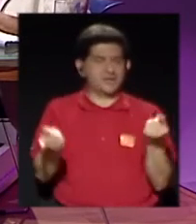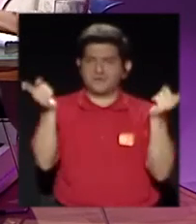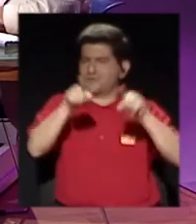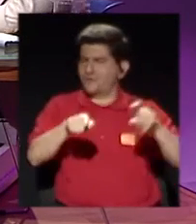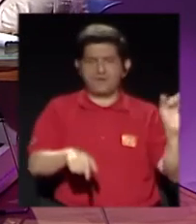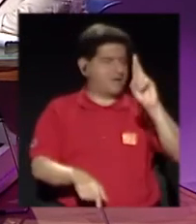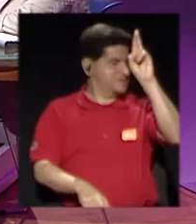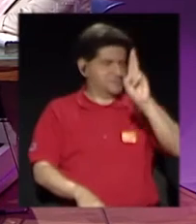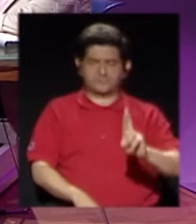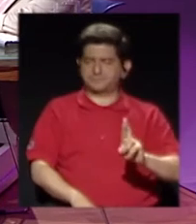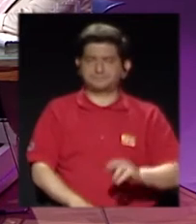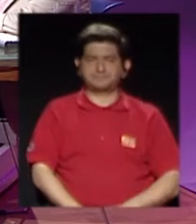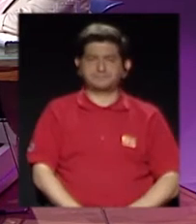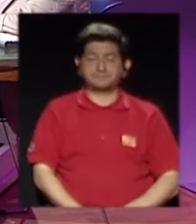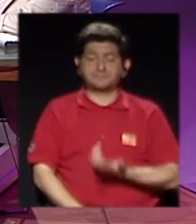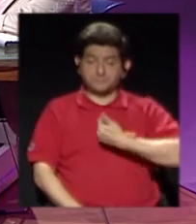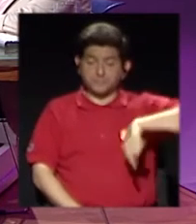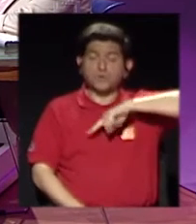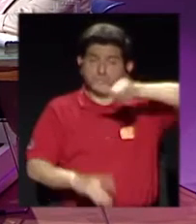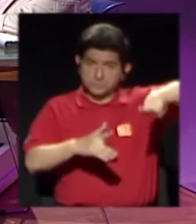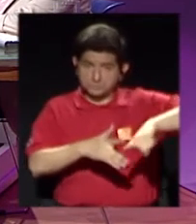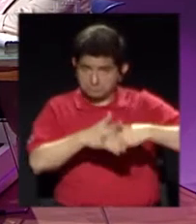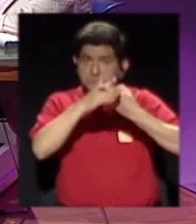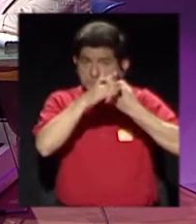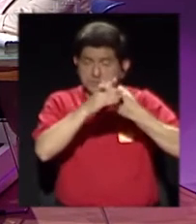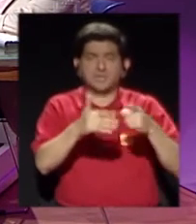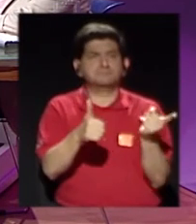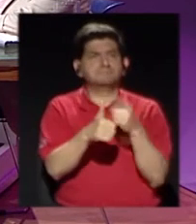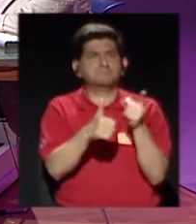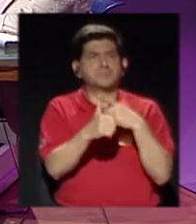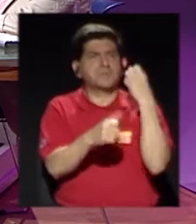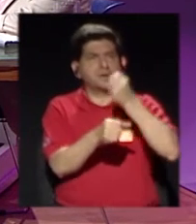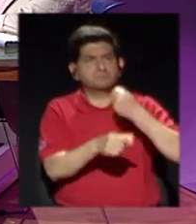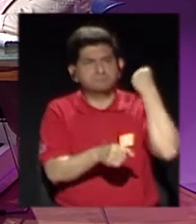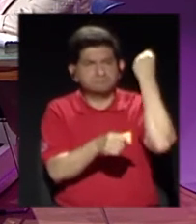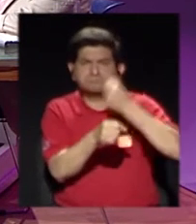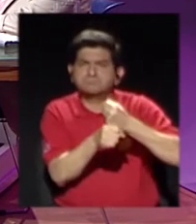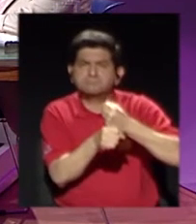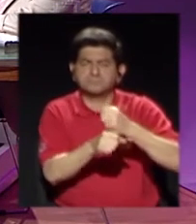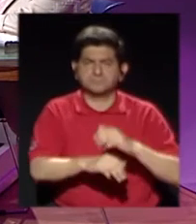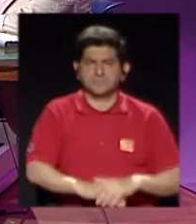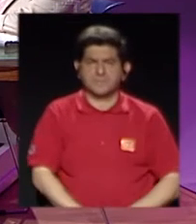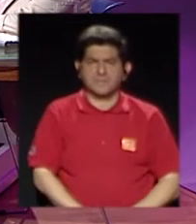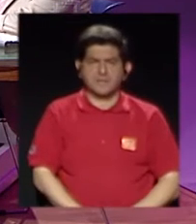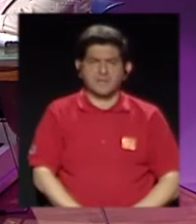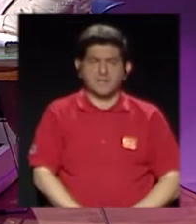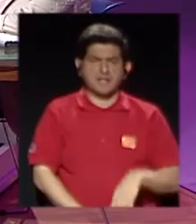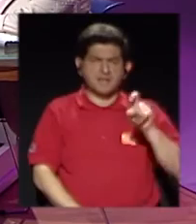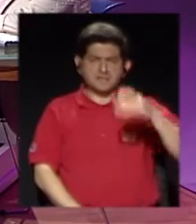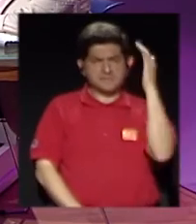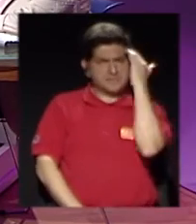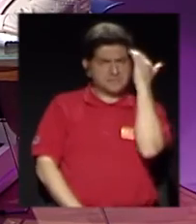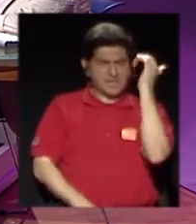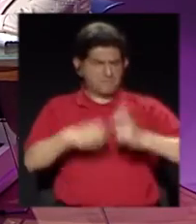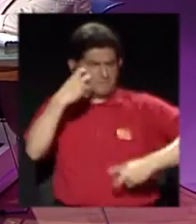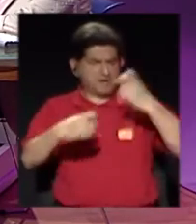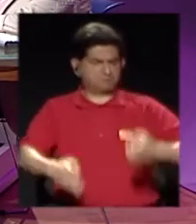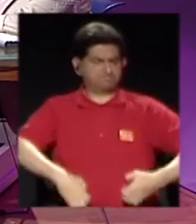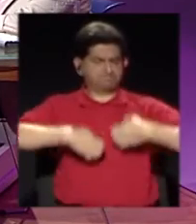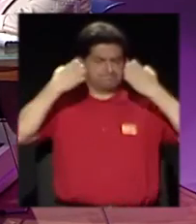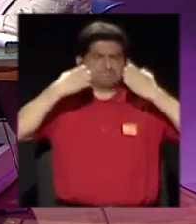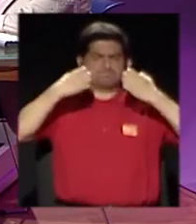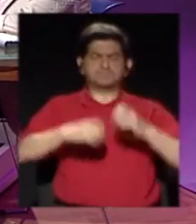de costa rica entonces nosotros empezamos primero trabajando en que se sepa que este problema existe